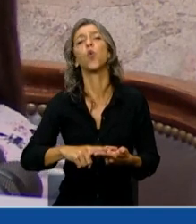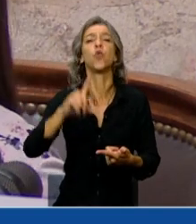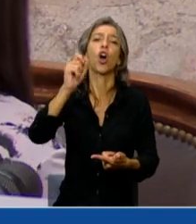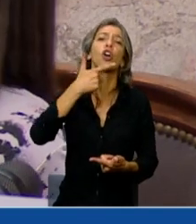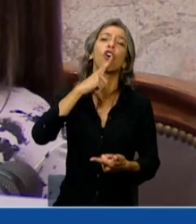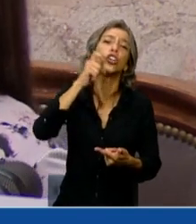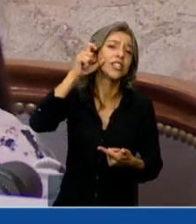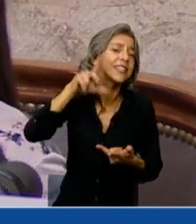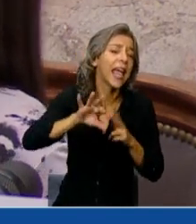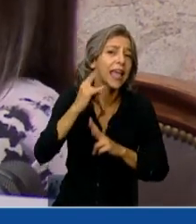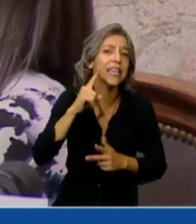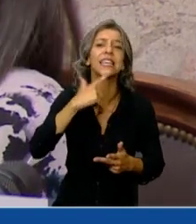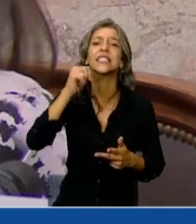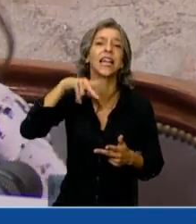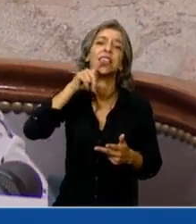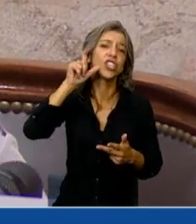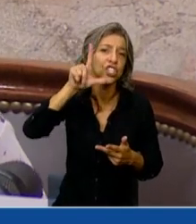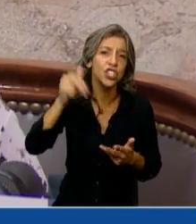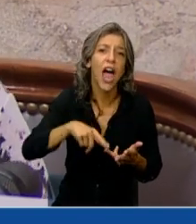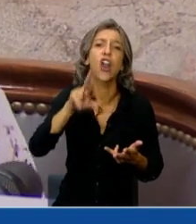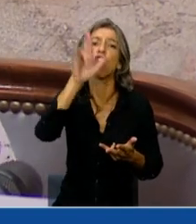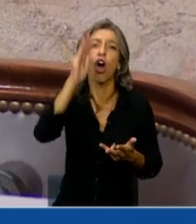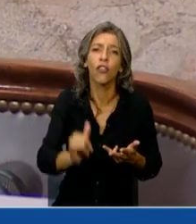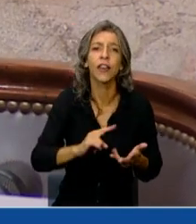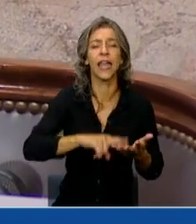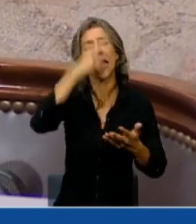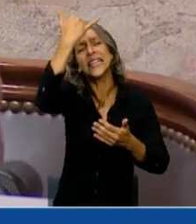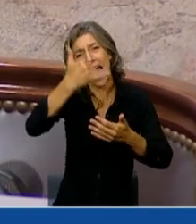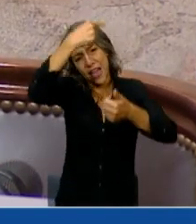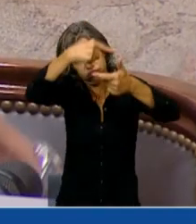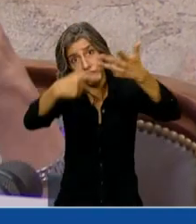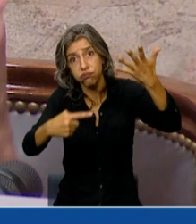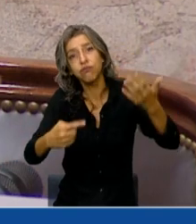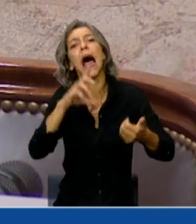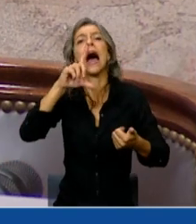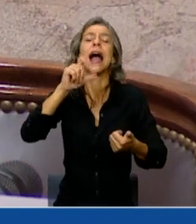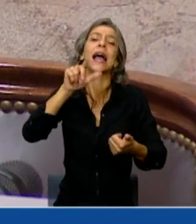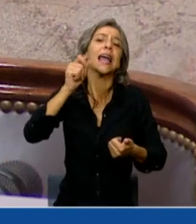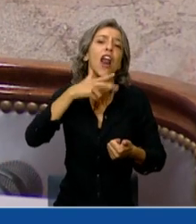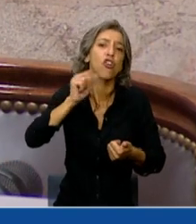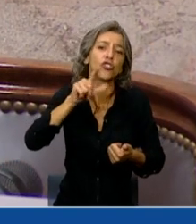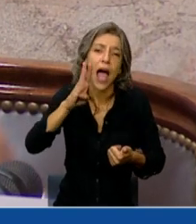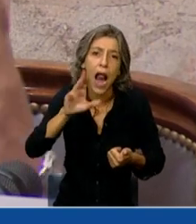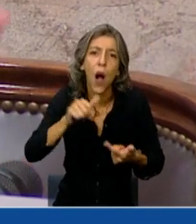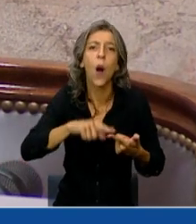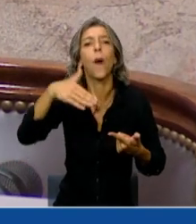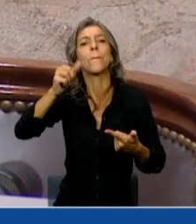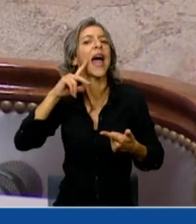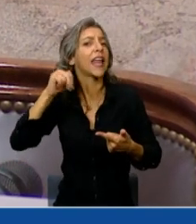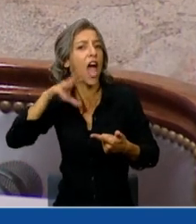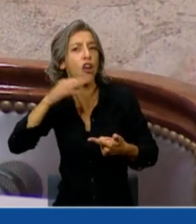Darío Santillán, Víctor Choque, Teresa Rodríguez, podemos seguir, Carlos Fuente Alba, Mariano Ferreira,